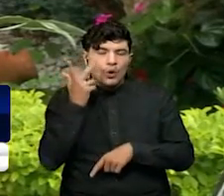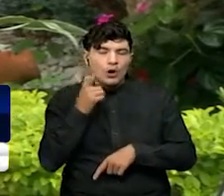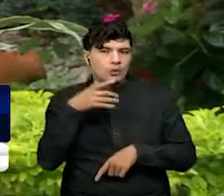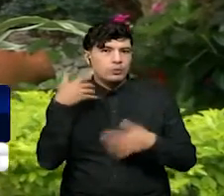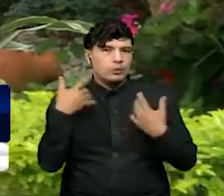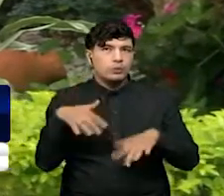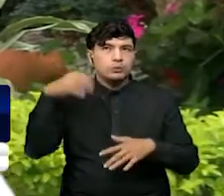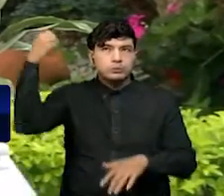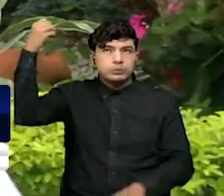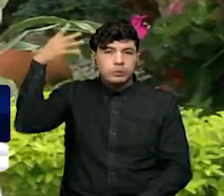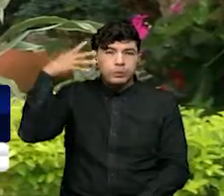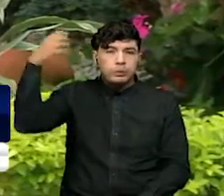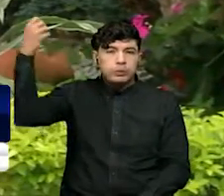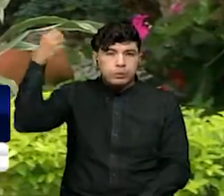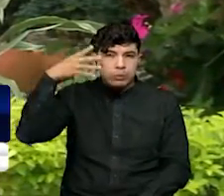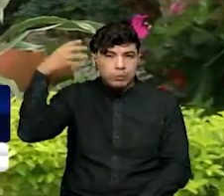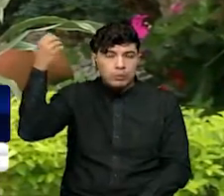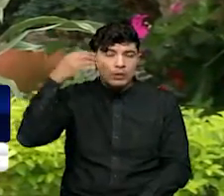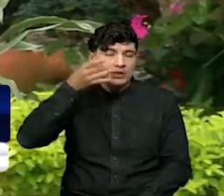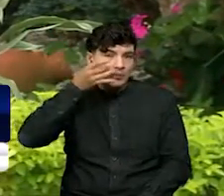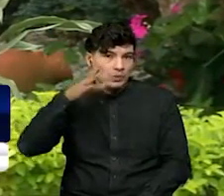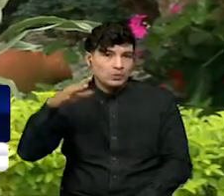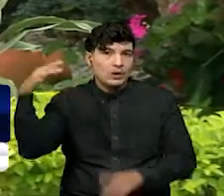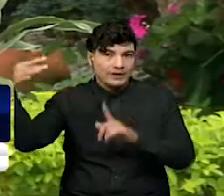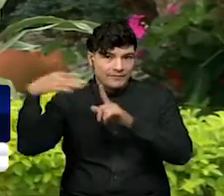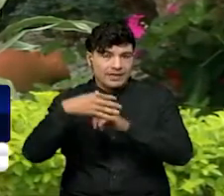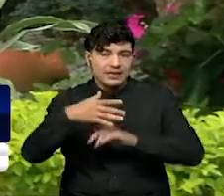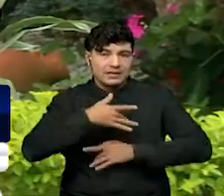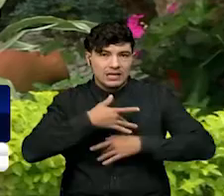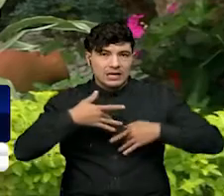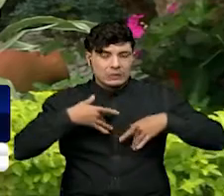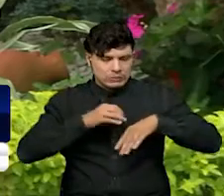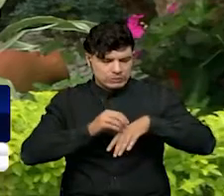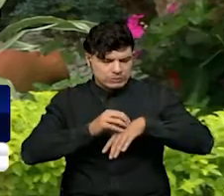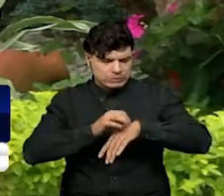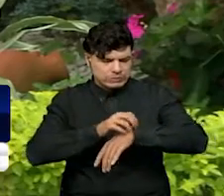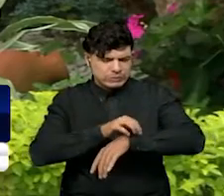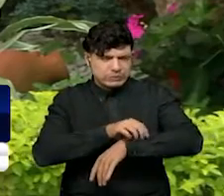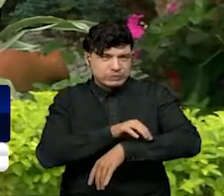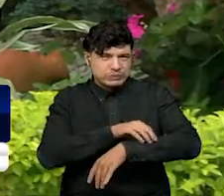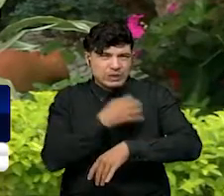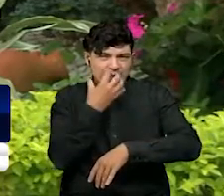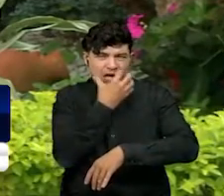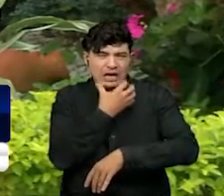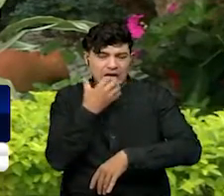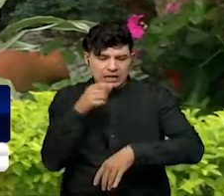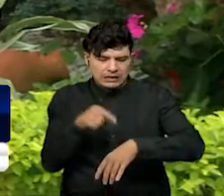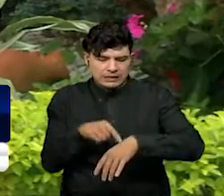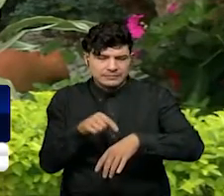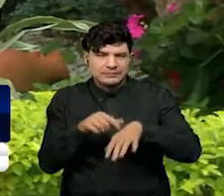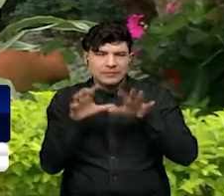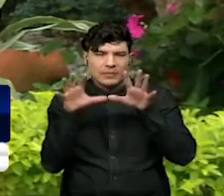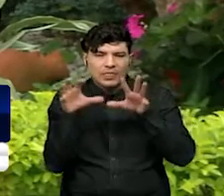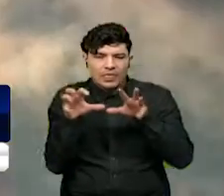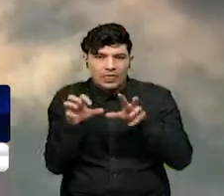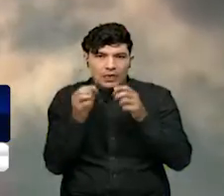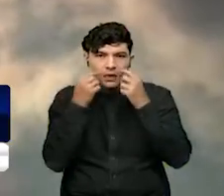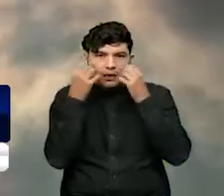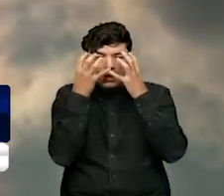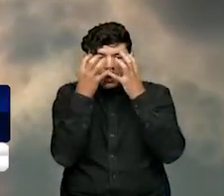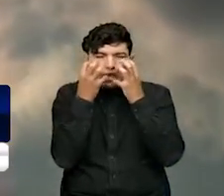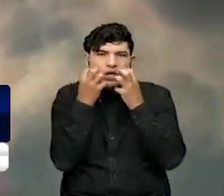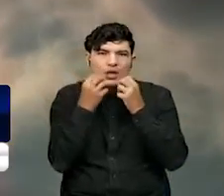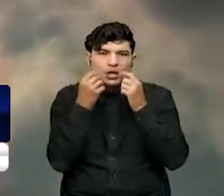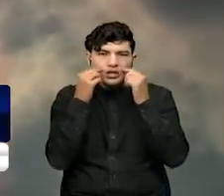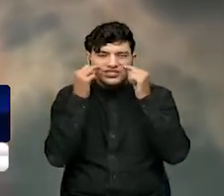pueden generar repercusión a la salud como quemaduras envejecimiento prematuro a la piel